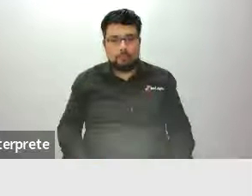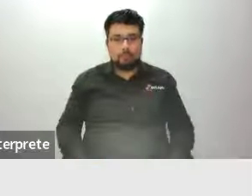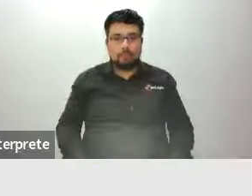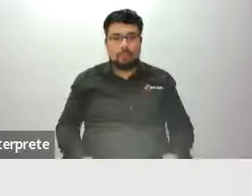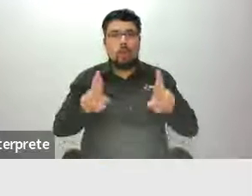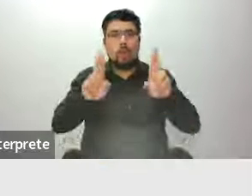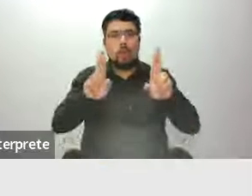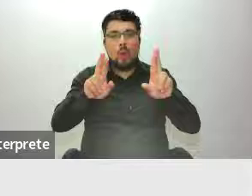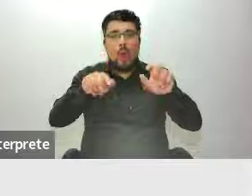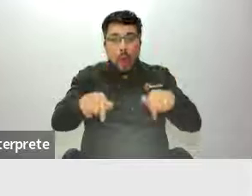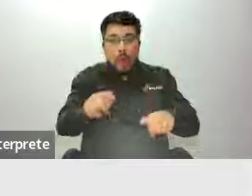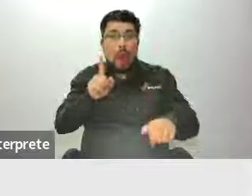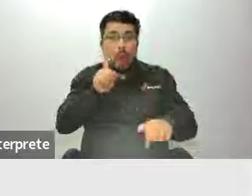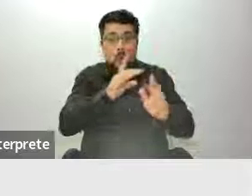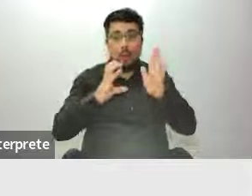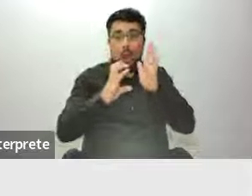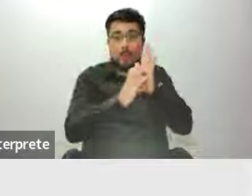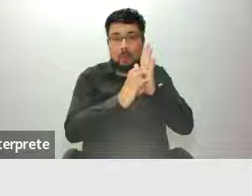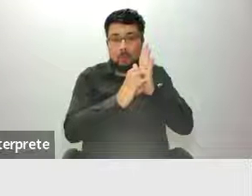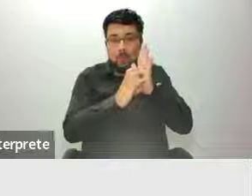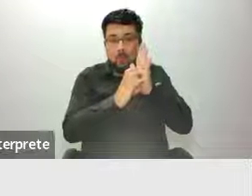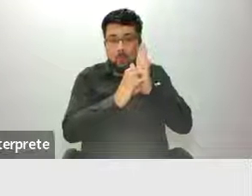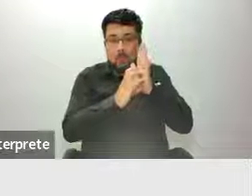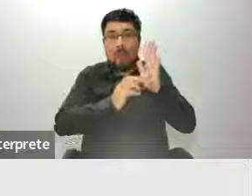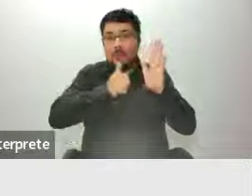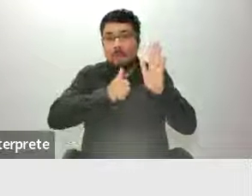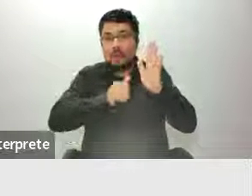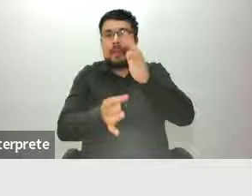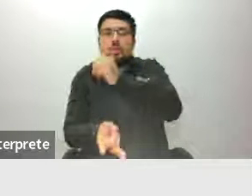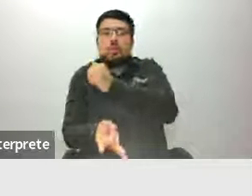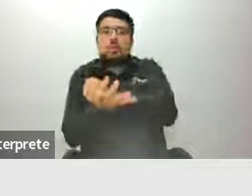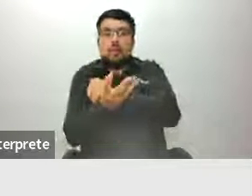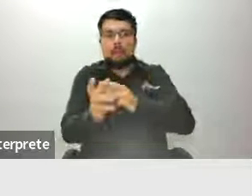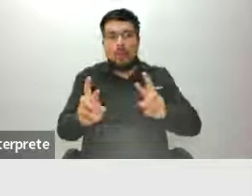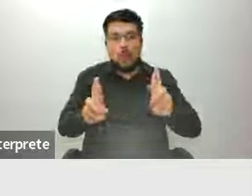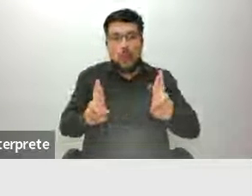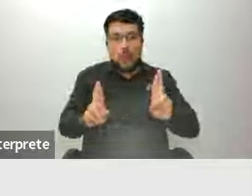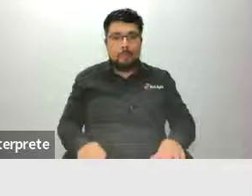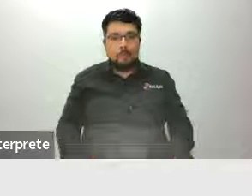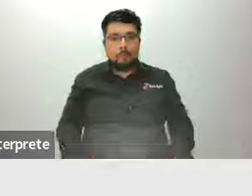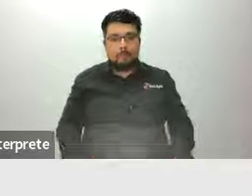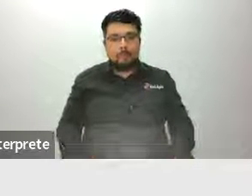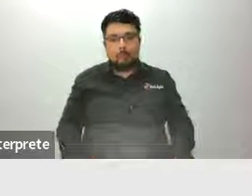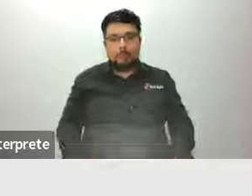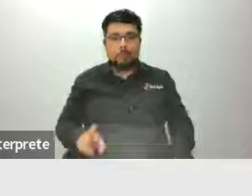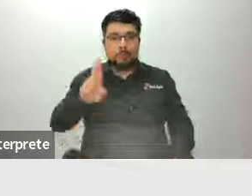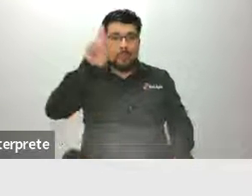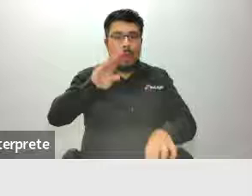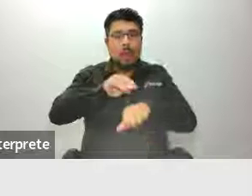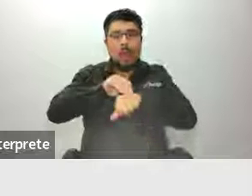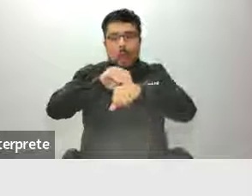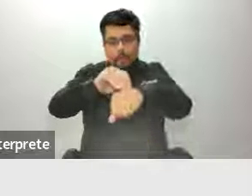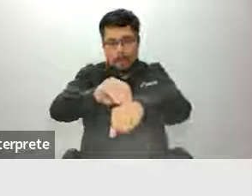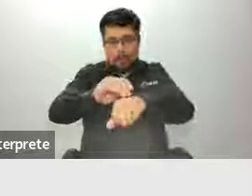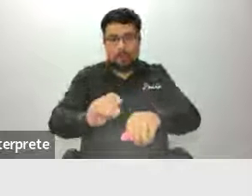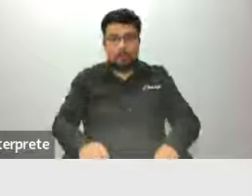el último capítulo que nos falta. Así es que nada, les recuerdo para que puedan también,